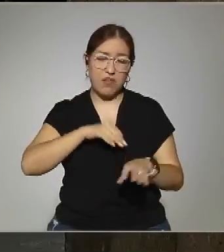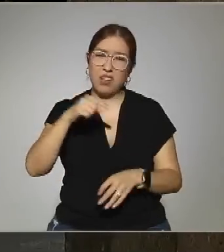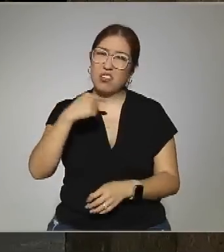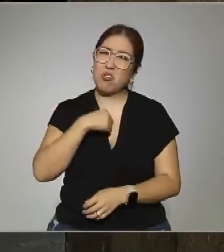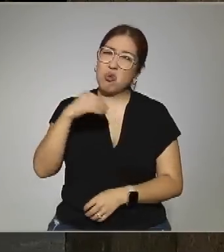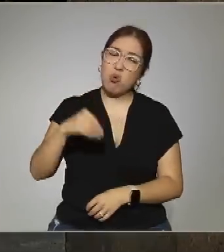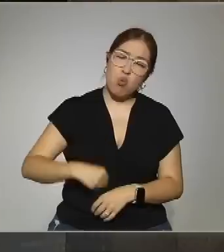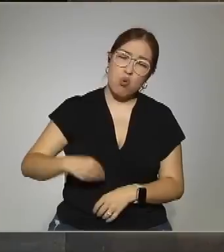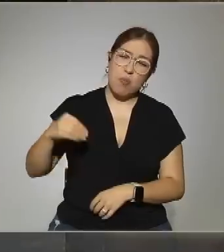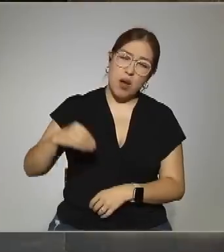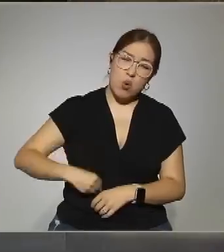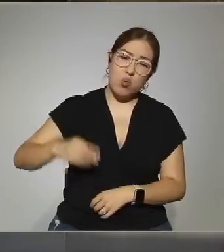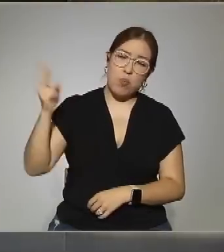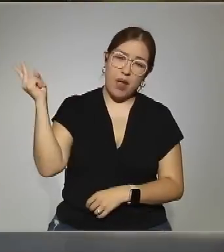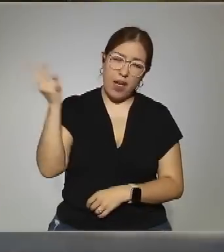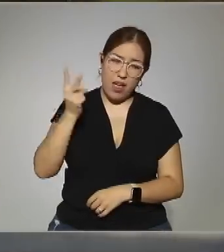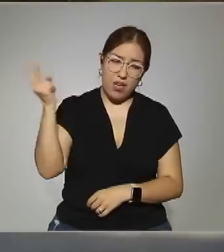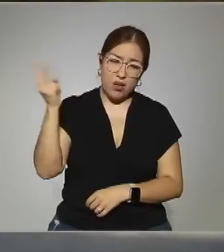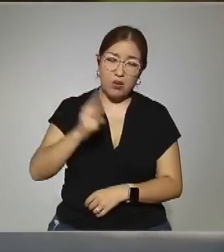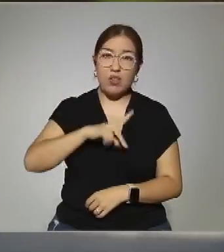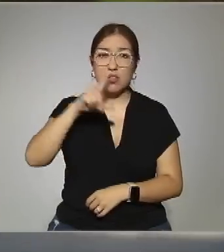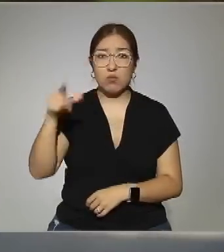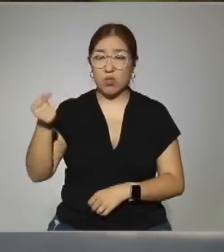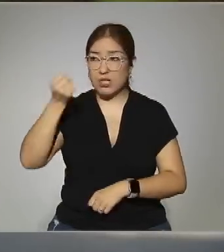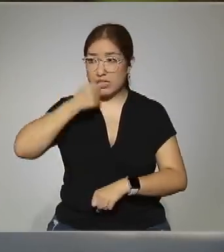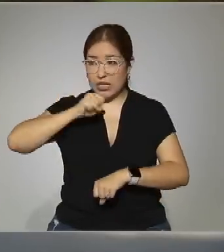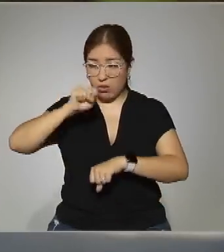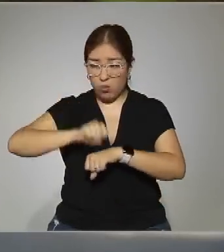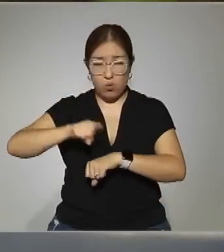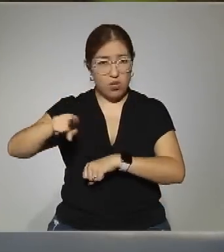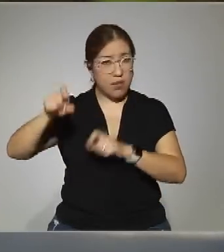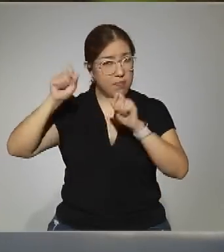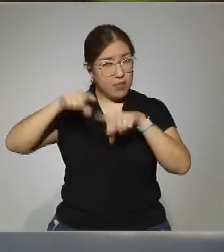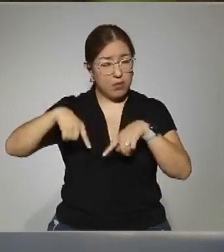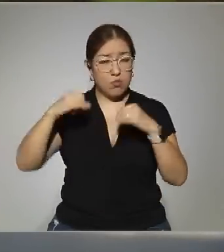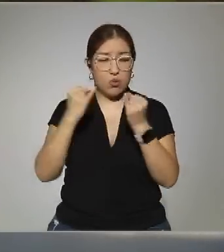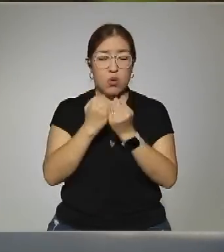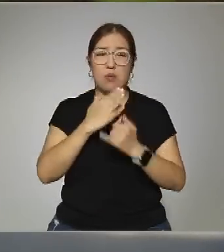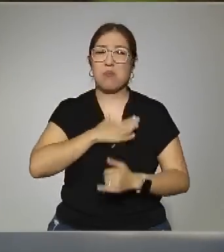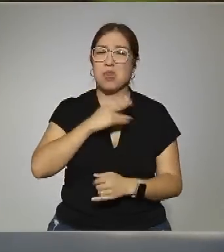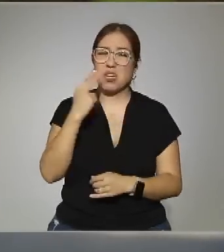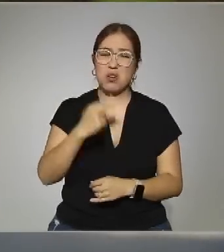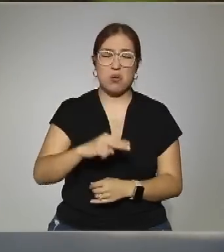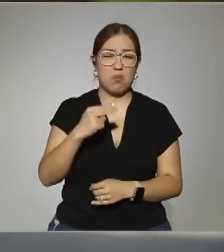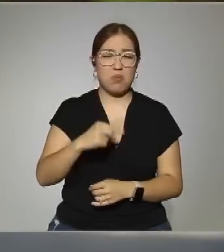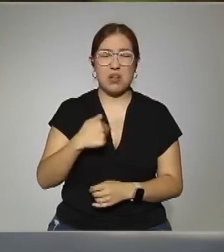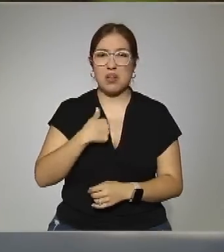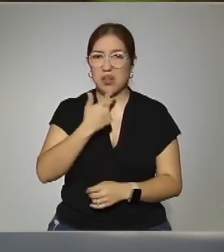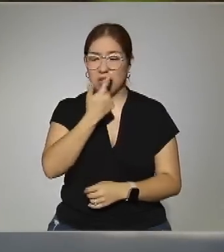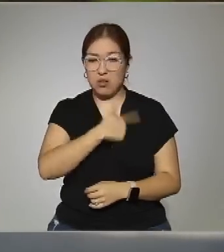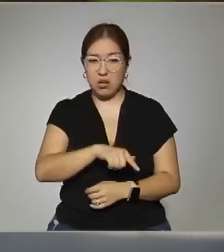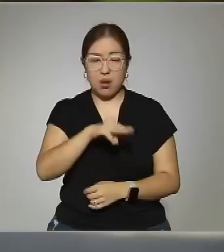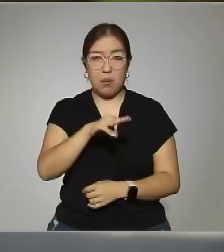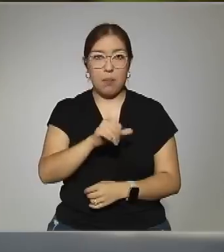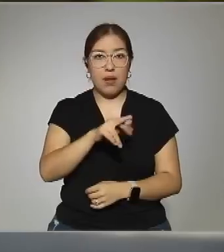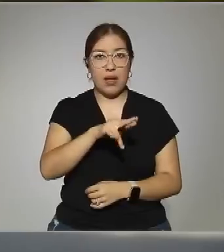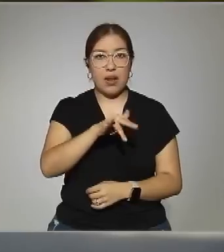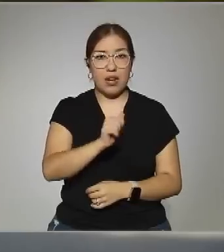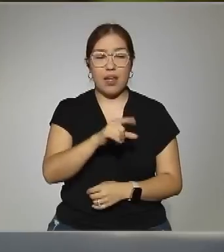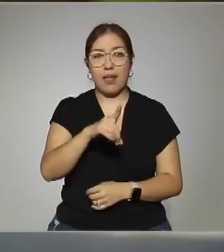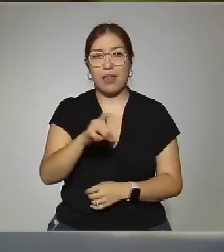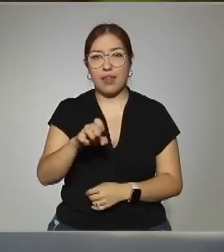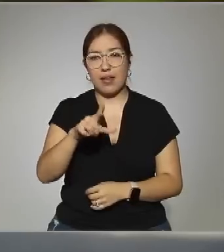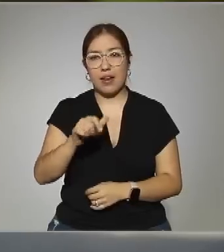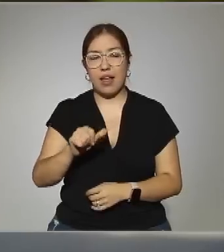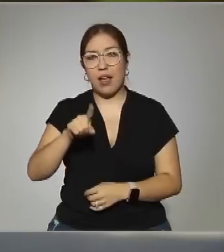culparlos a ellos. Llego a la secundaria y lo mismo, ¿no? En primer lugar, mi nombre no me gustaba, el nombre de María de la Luz. ¿Por qué?